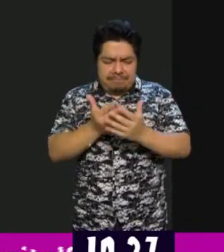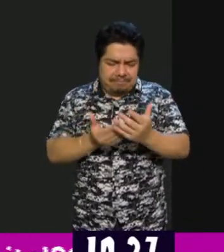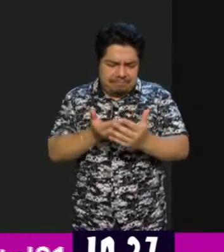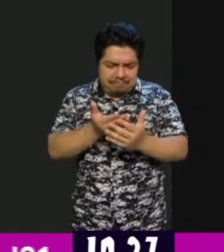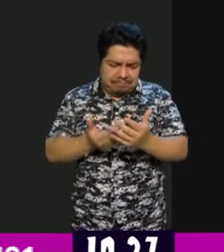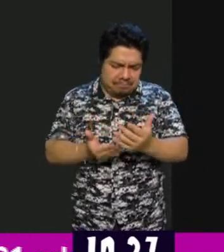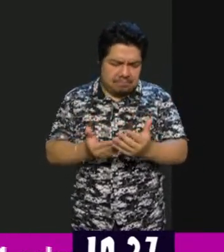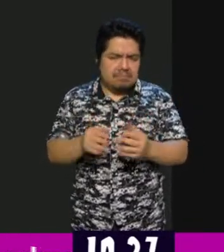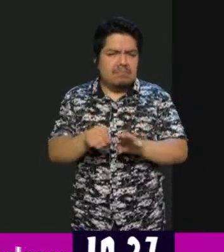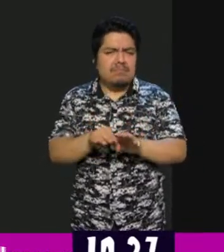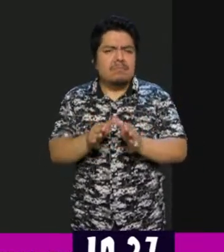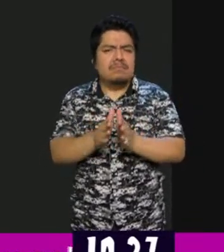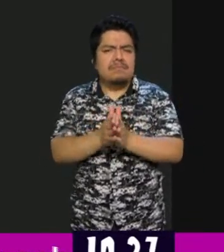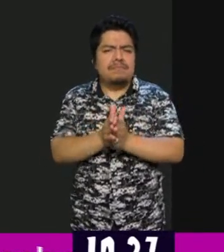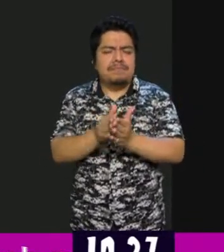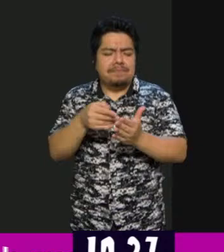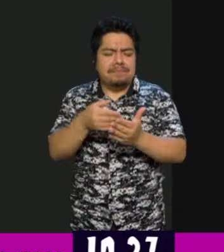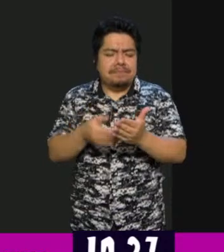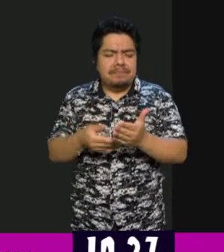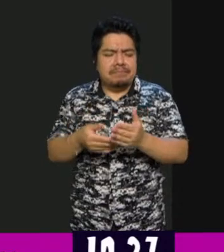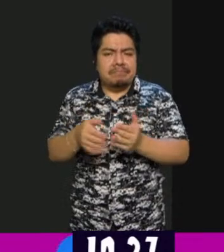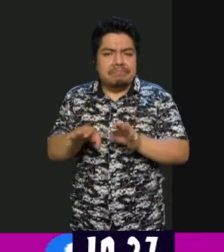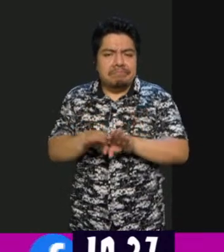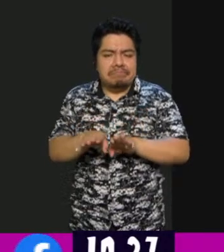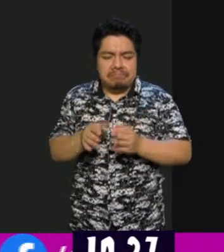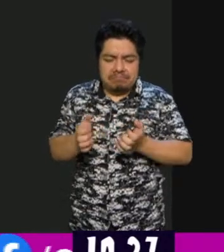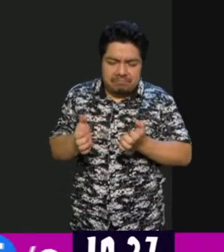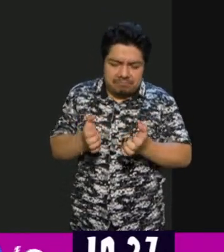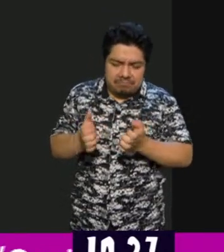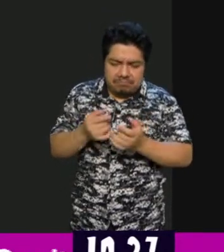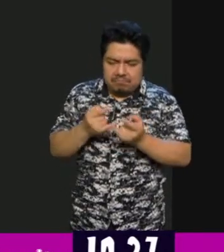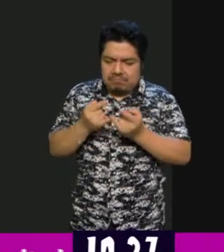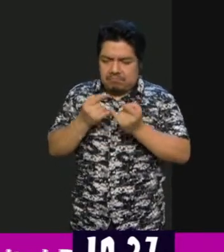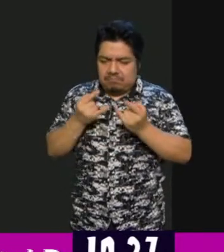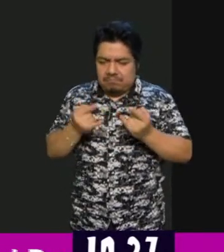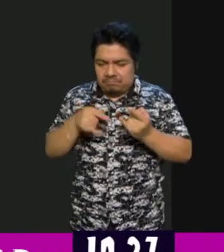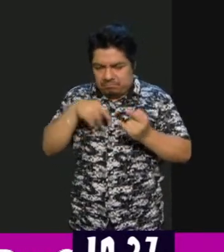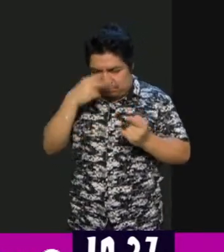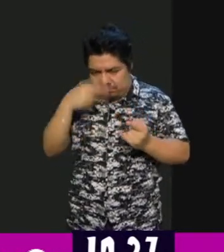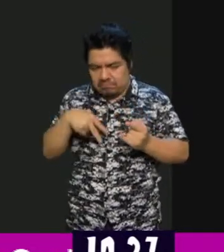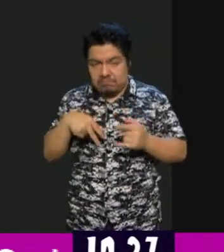¿Qué recoges? Este ejercicio inédito en la historia del país